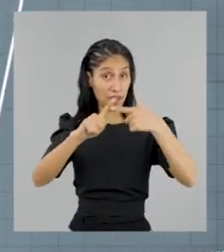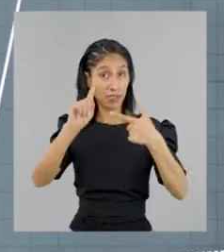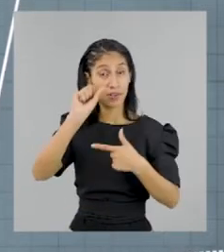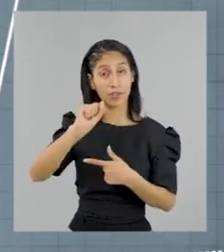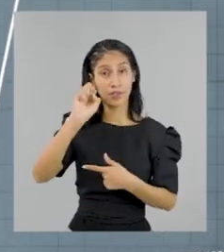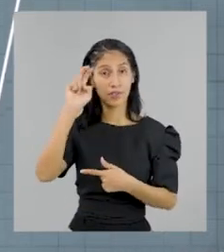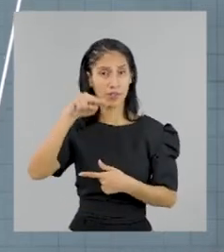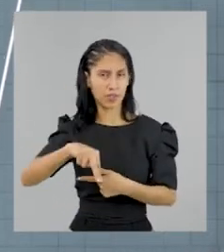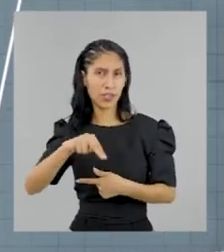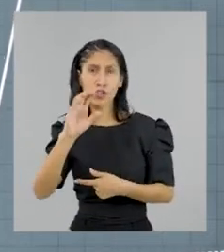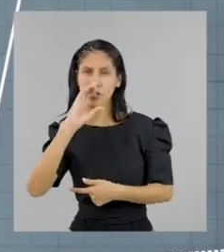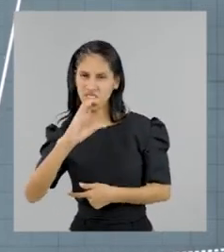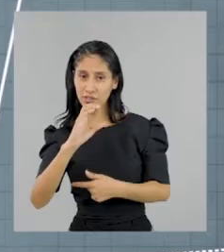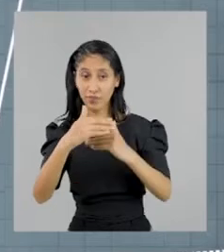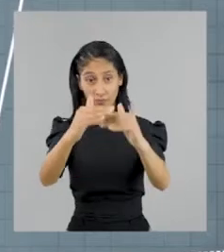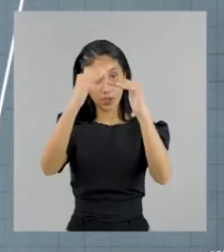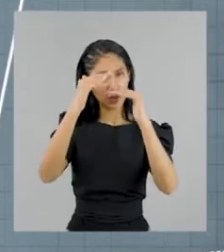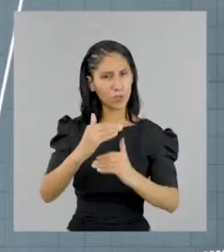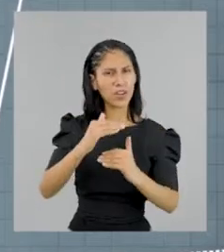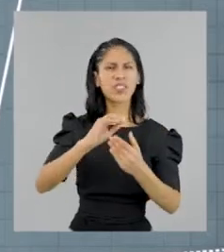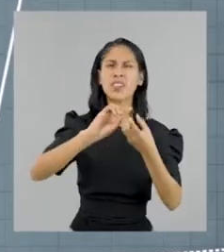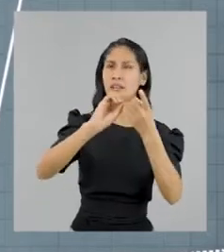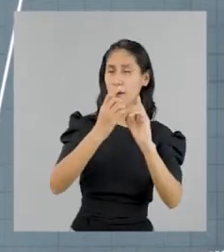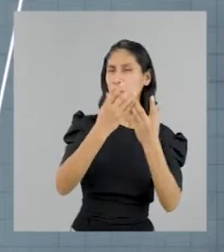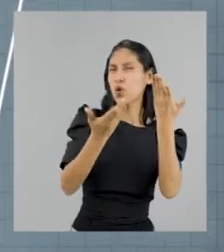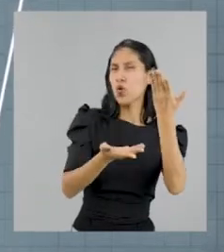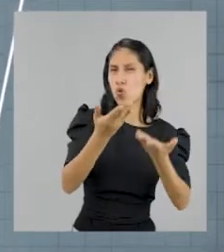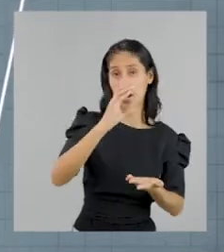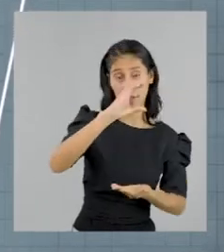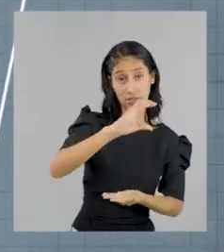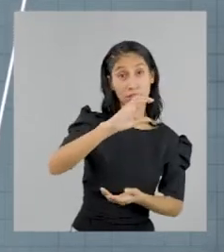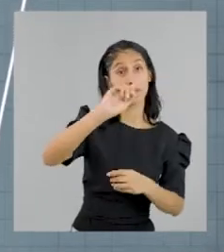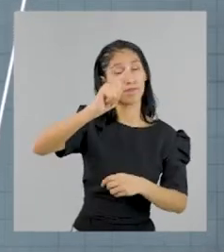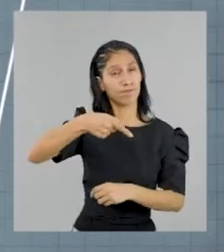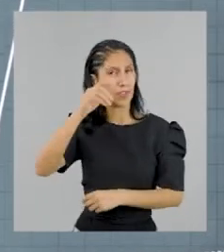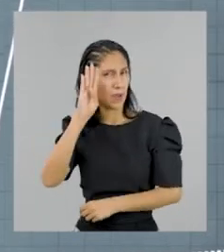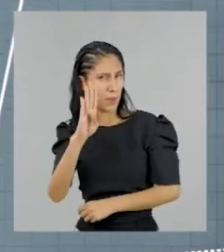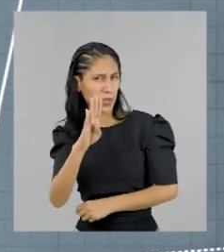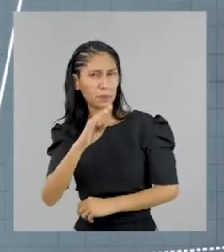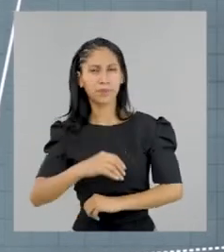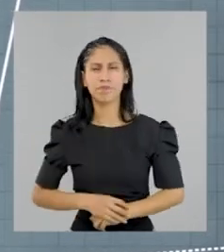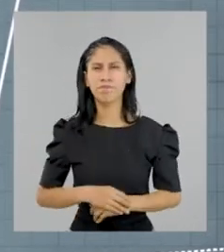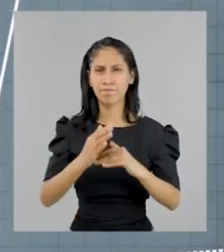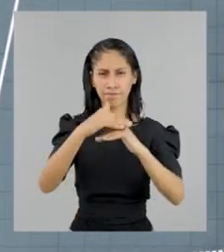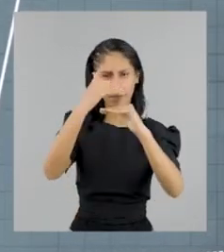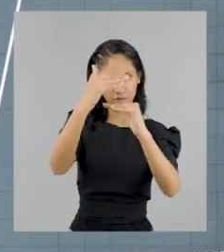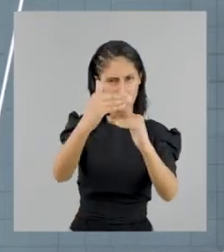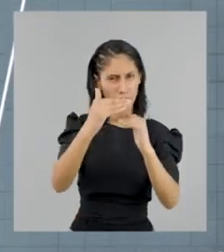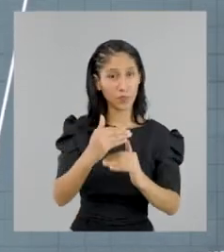C entre seno de C. Luego, reemplazamos los datos C y B.